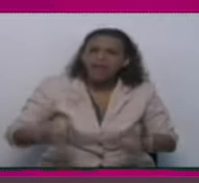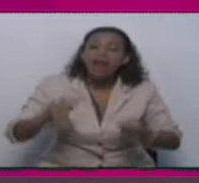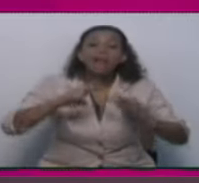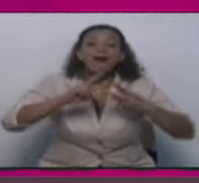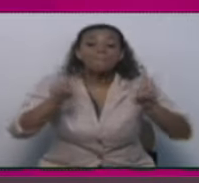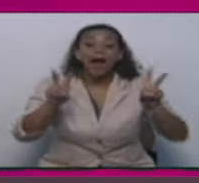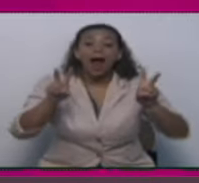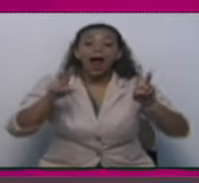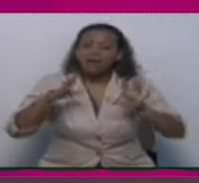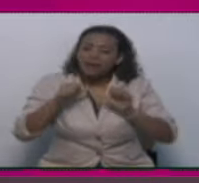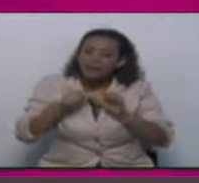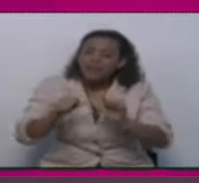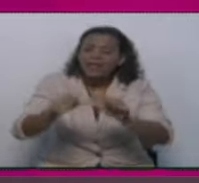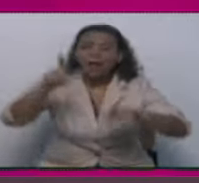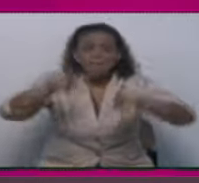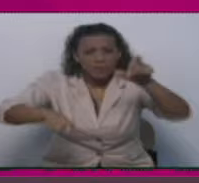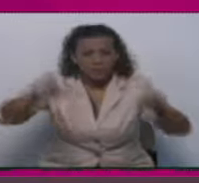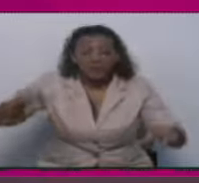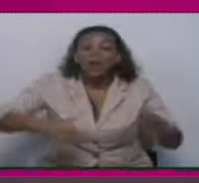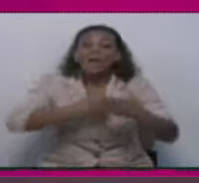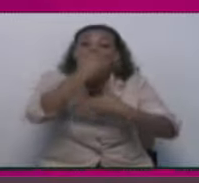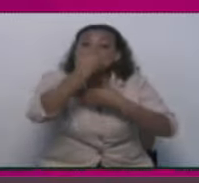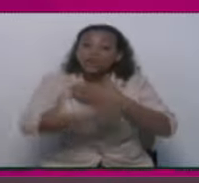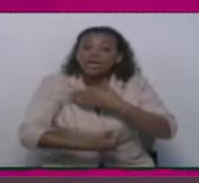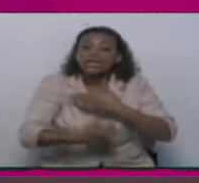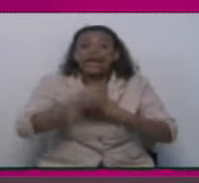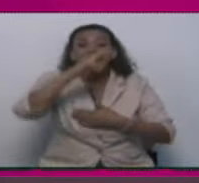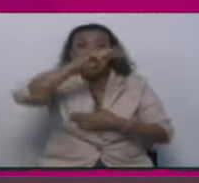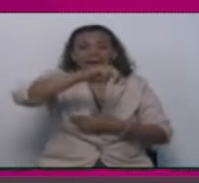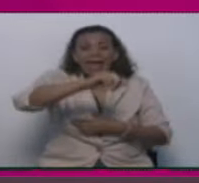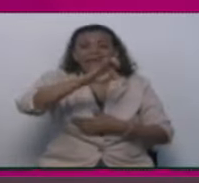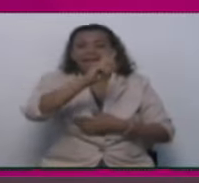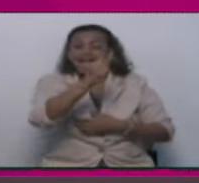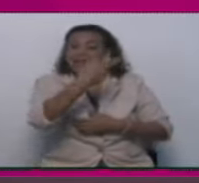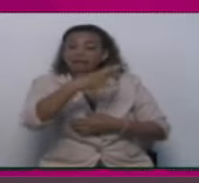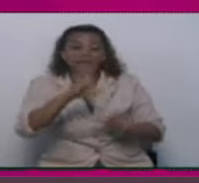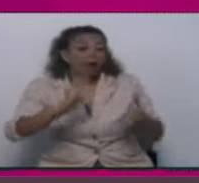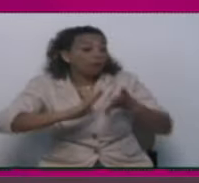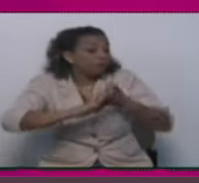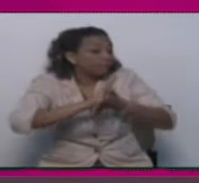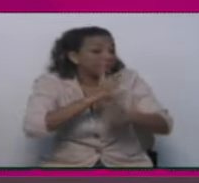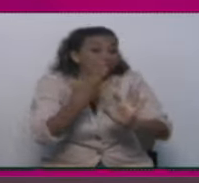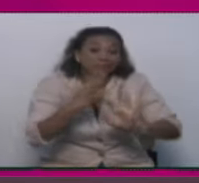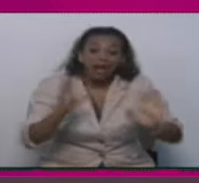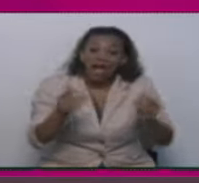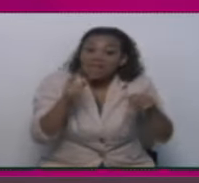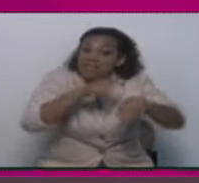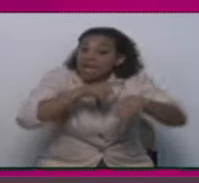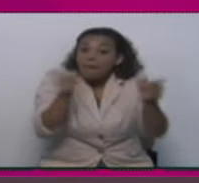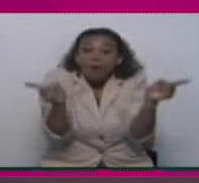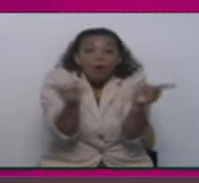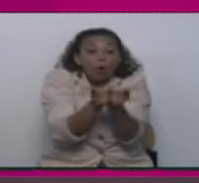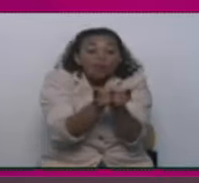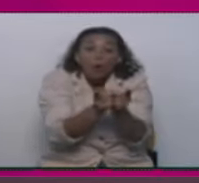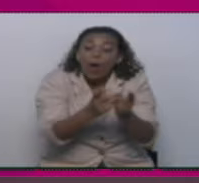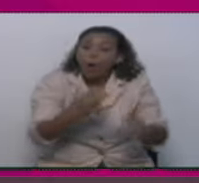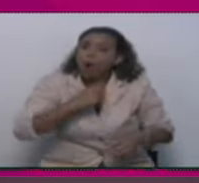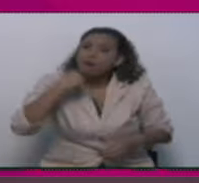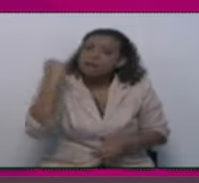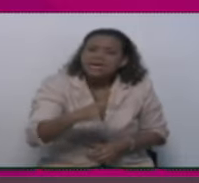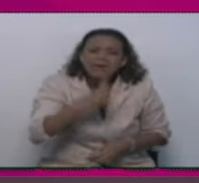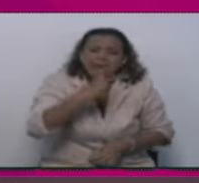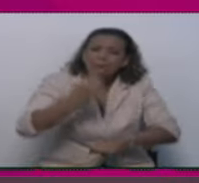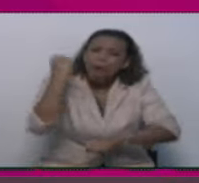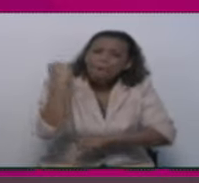paz y la existencia. El proyecto de Netanyahu es inviable, es demencial, es criminal y